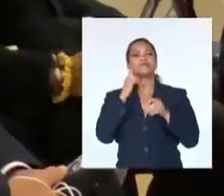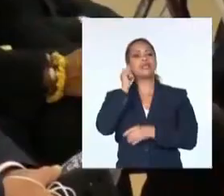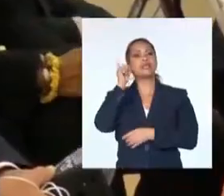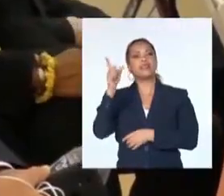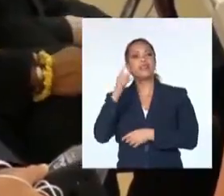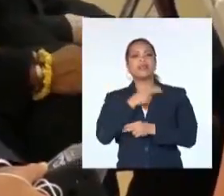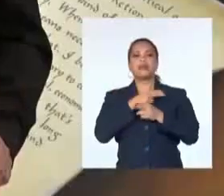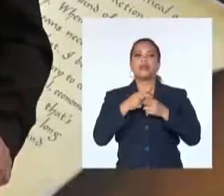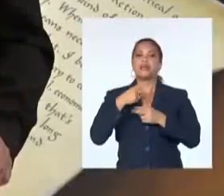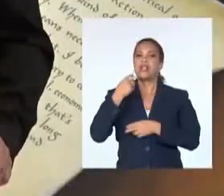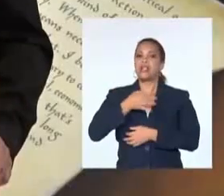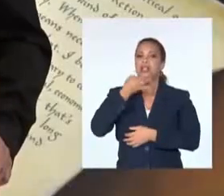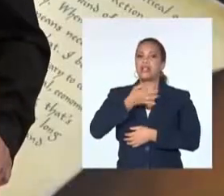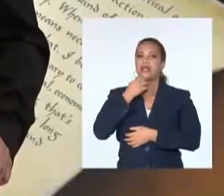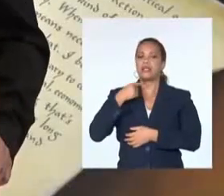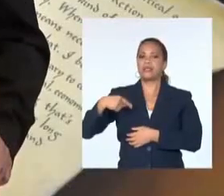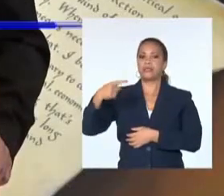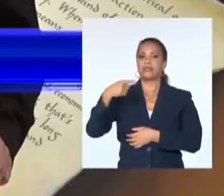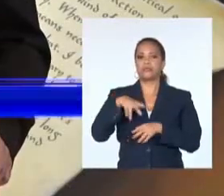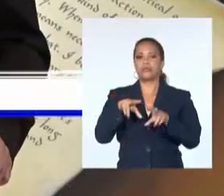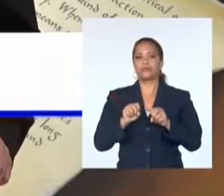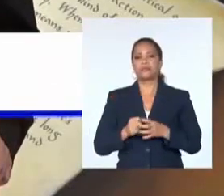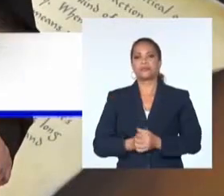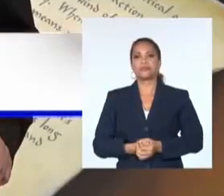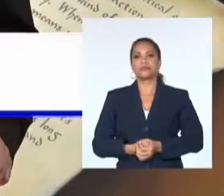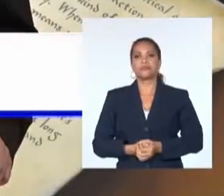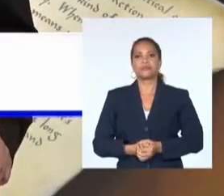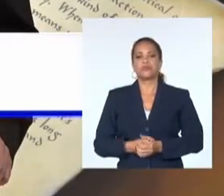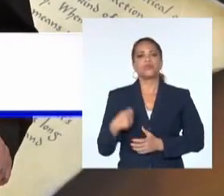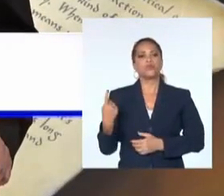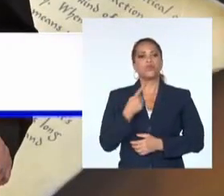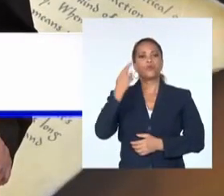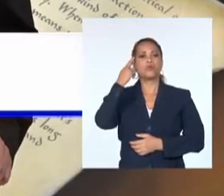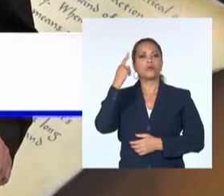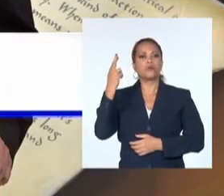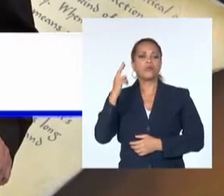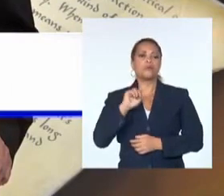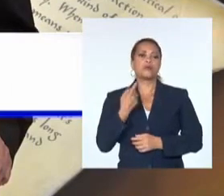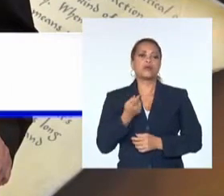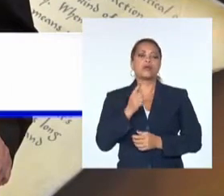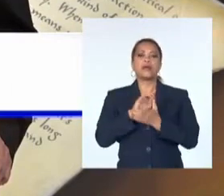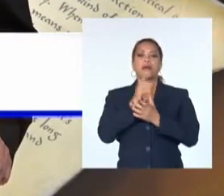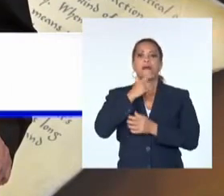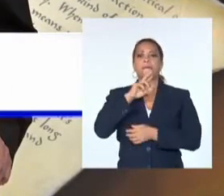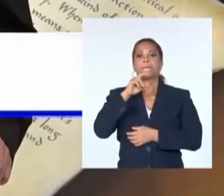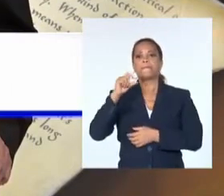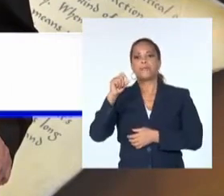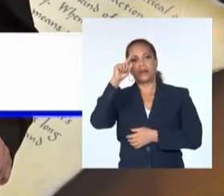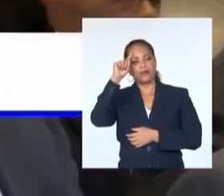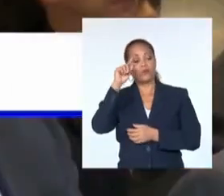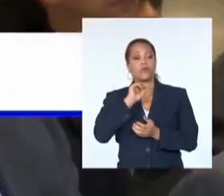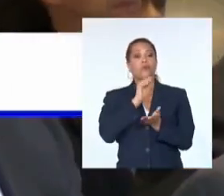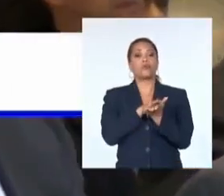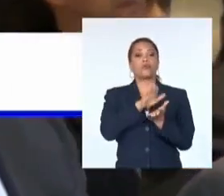nuevas generaciones. Honremos todos la memoria y el legado de Malcolm X como compromiso con los que han padecido y